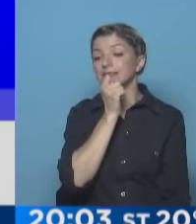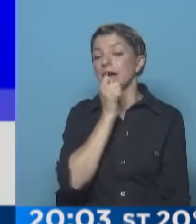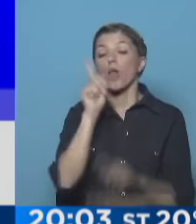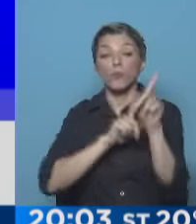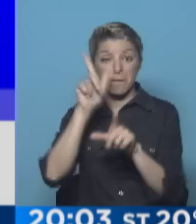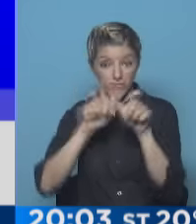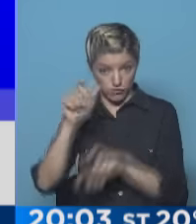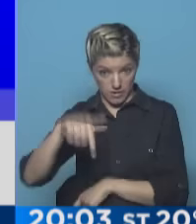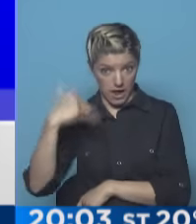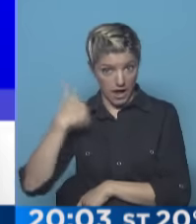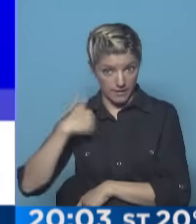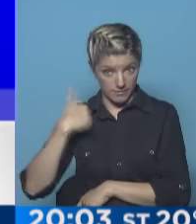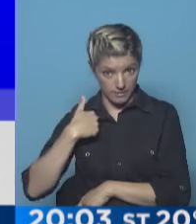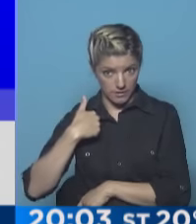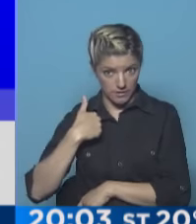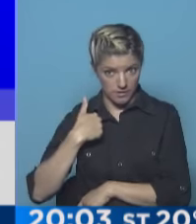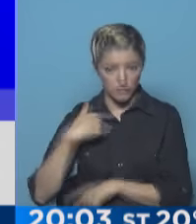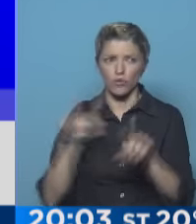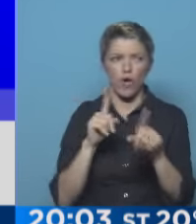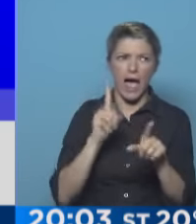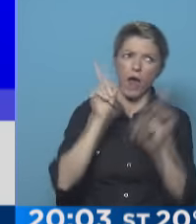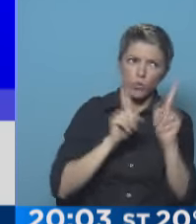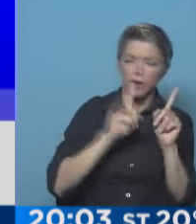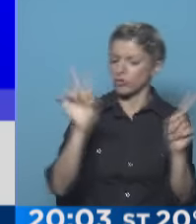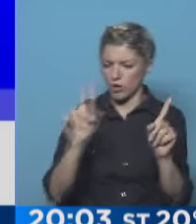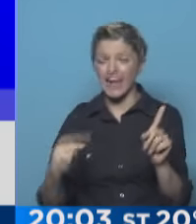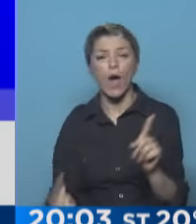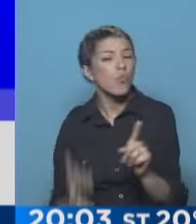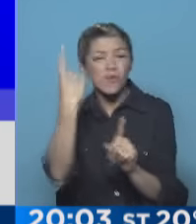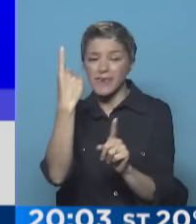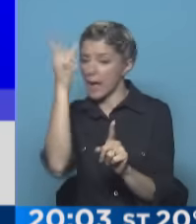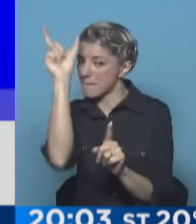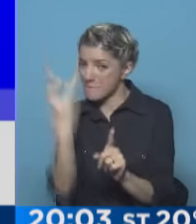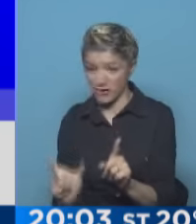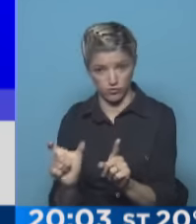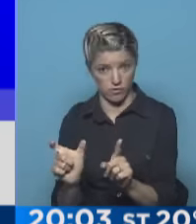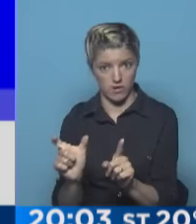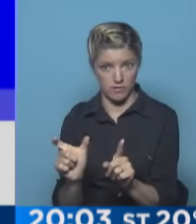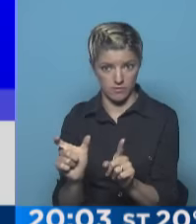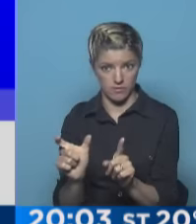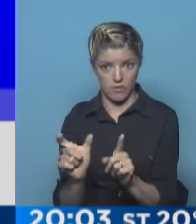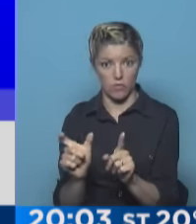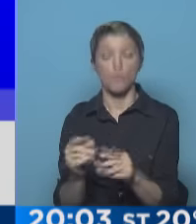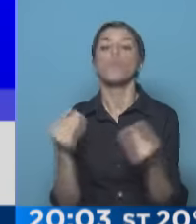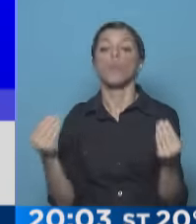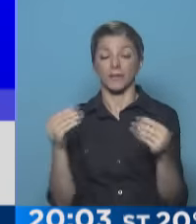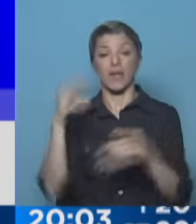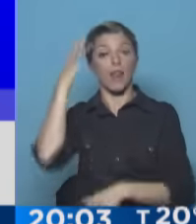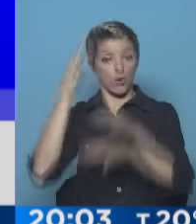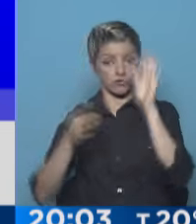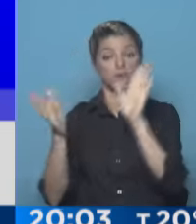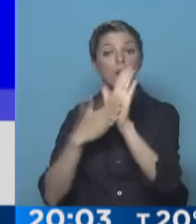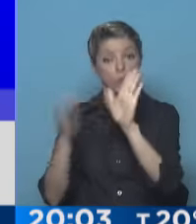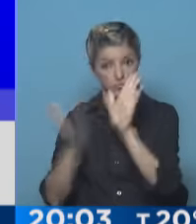país no alguien el único la única persona que en este país porque la justicia lo comprobó y está